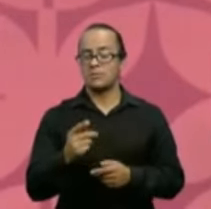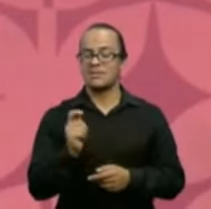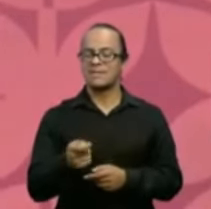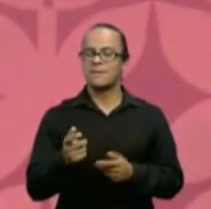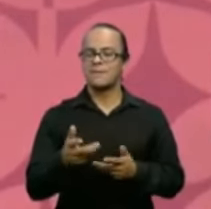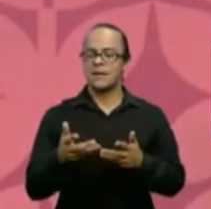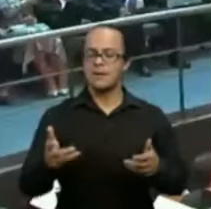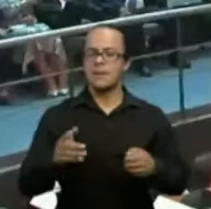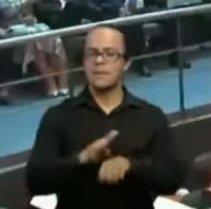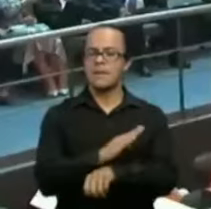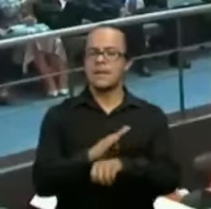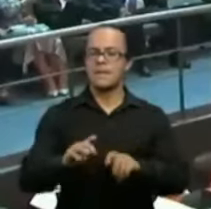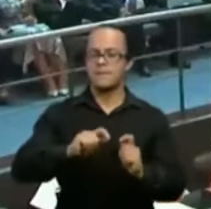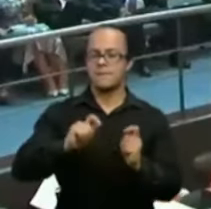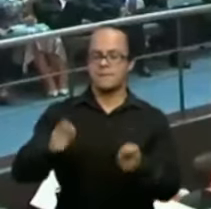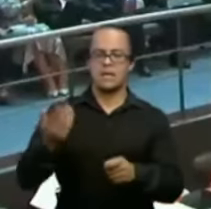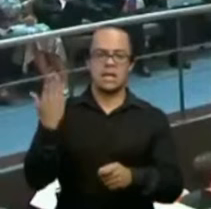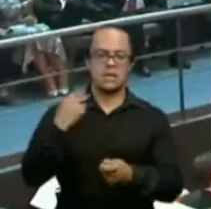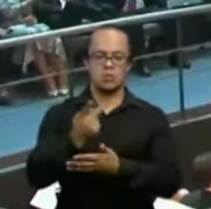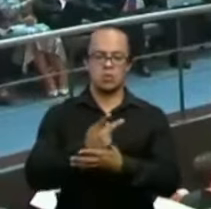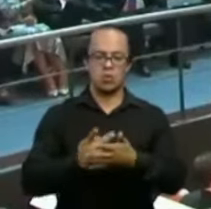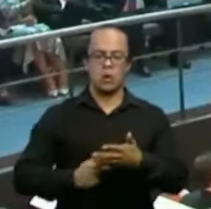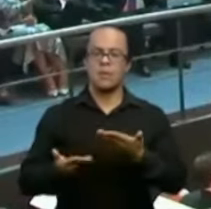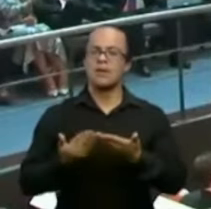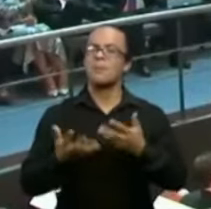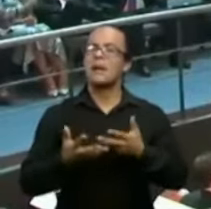los beneficios de anteriores programas,